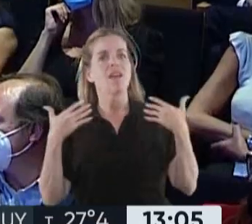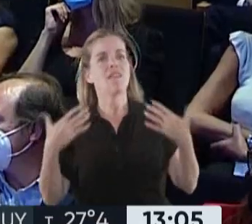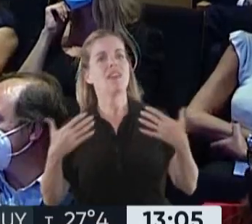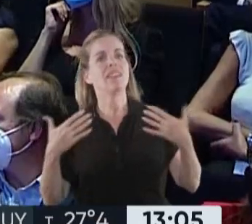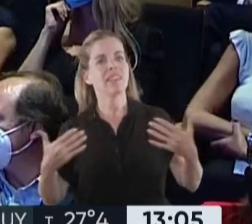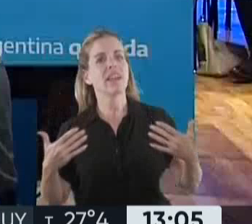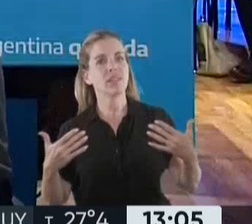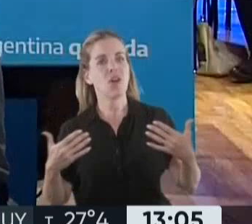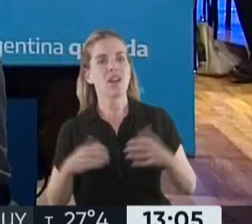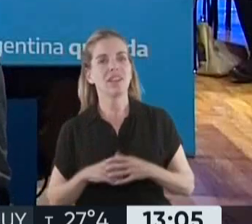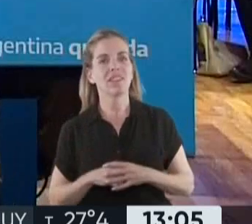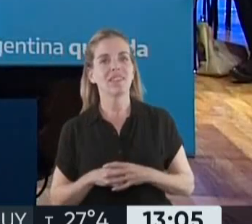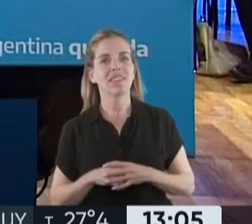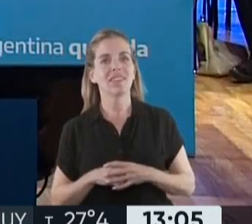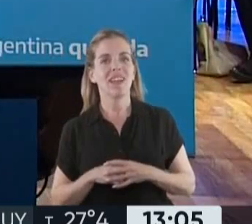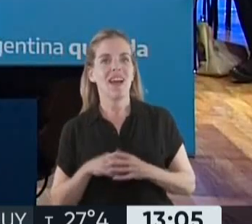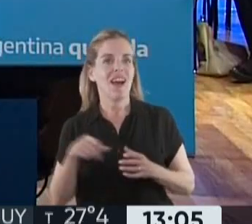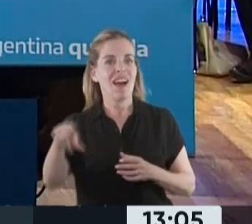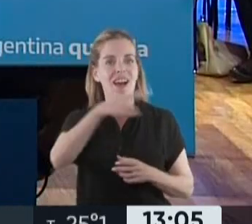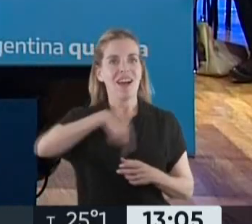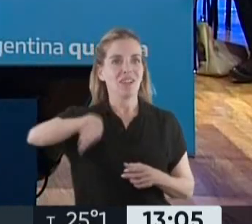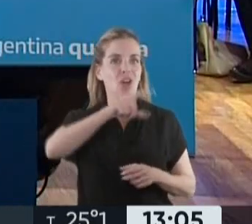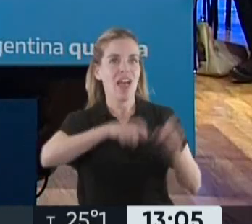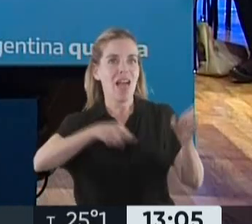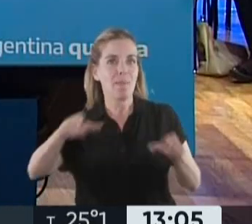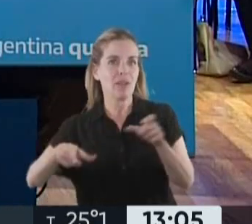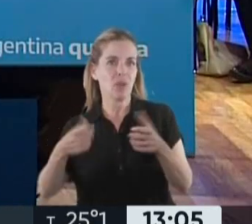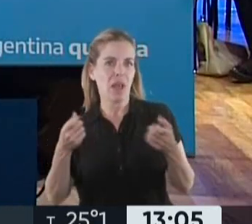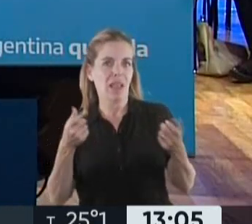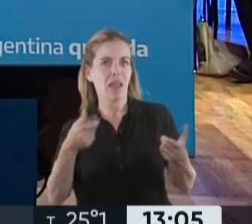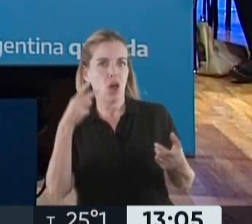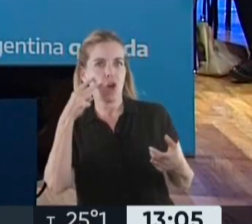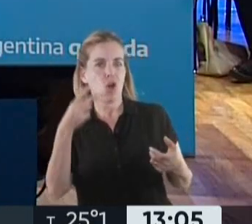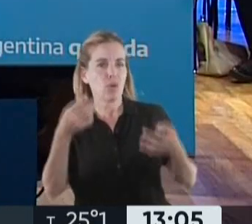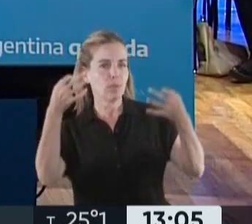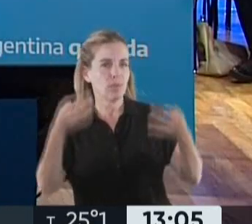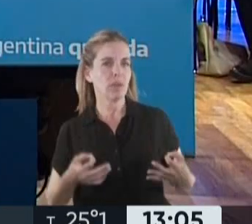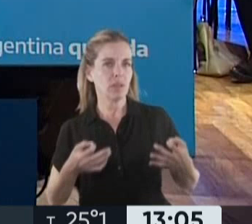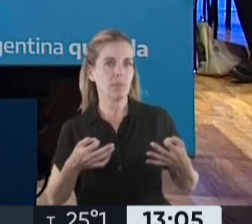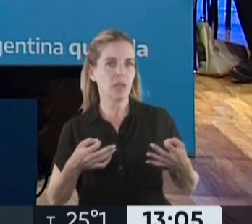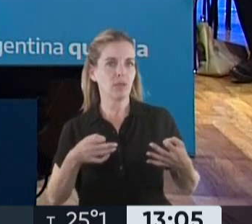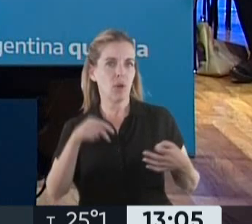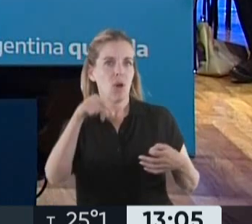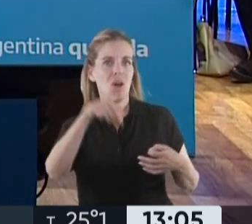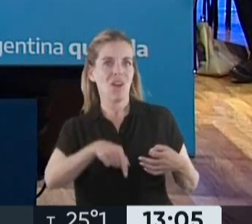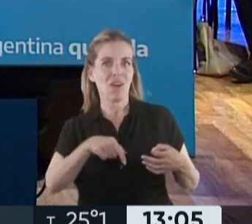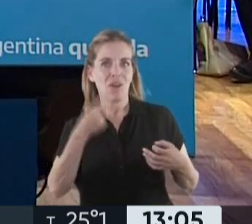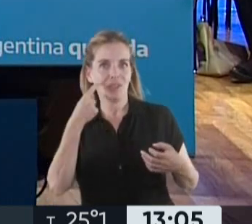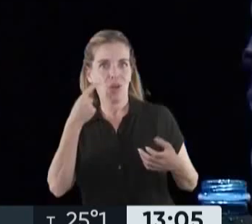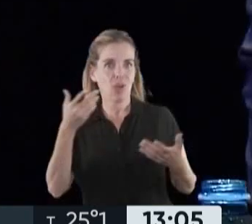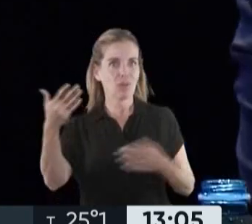Felicitaciones a los que han merecido el reconocimiento que hoy le han dado.